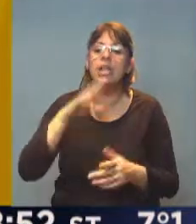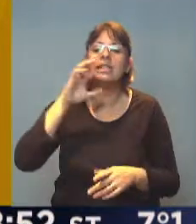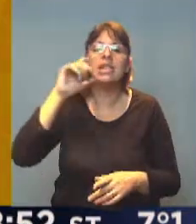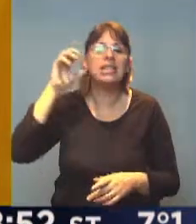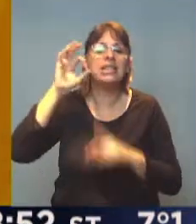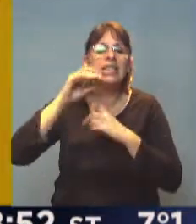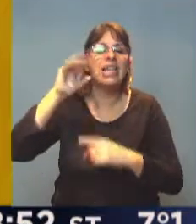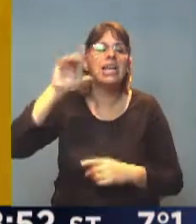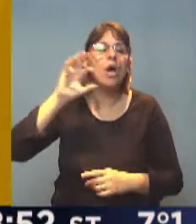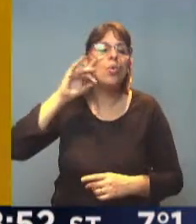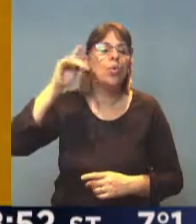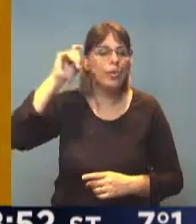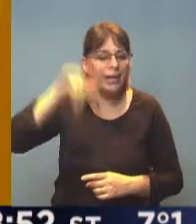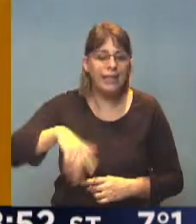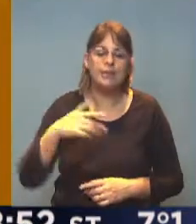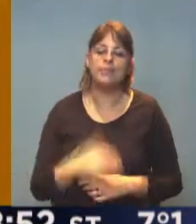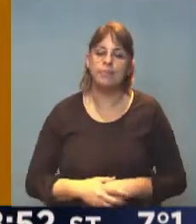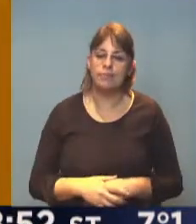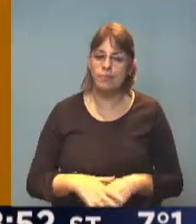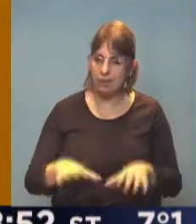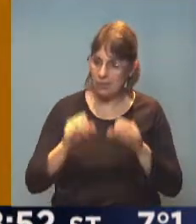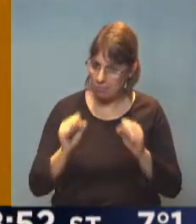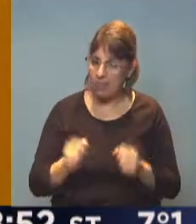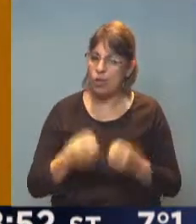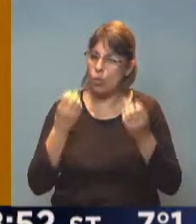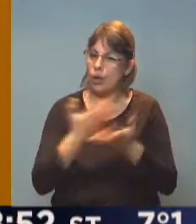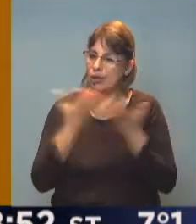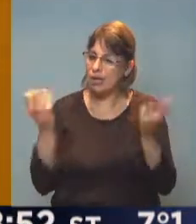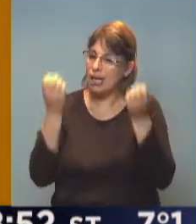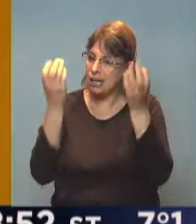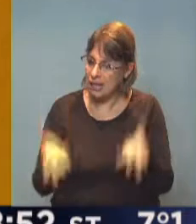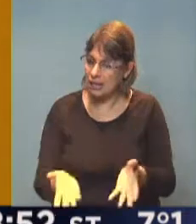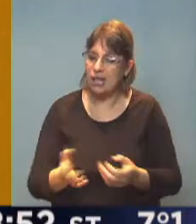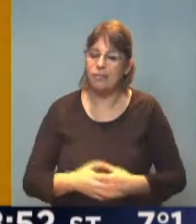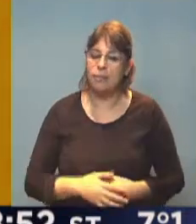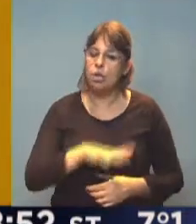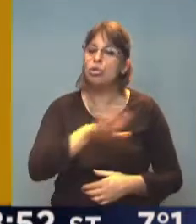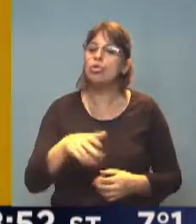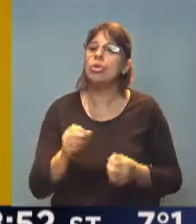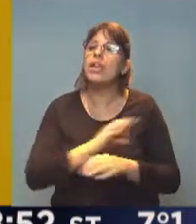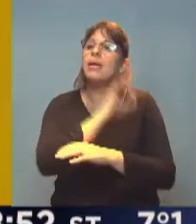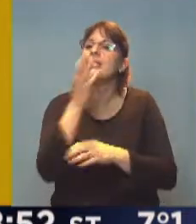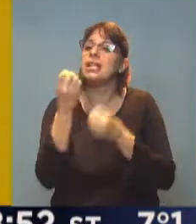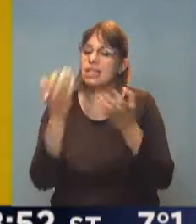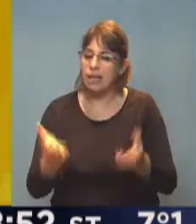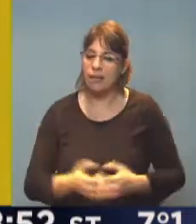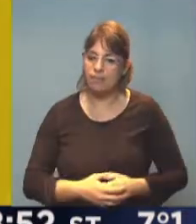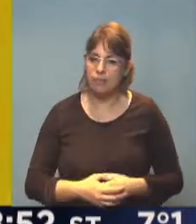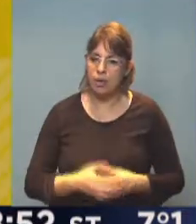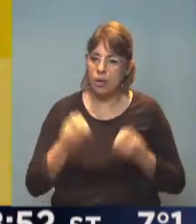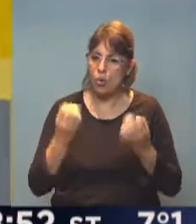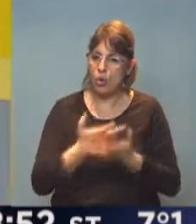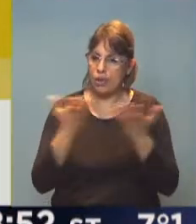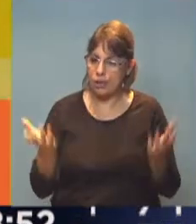ya me quedo encabezando el equipo es muy temprano hola ya mi lado en día como amaneció y trenque lauquen muy buenos días